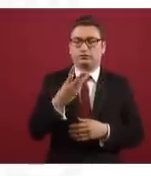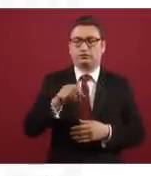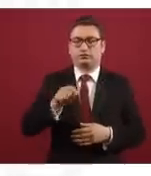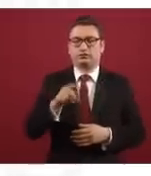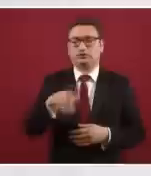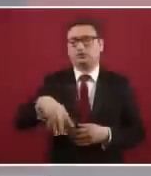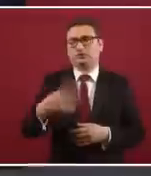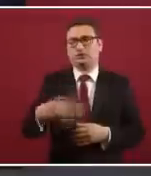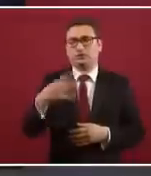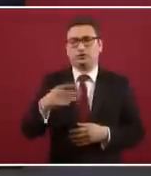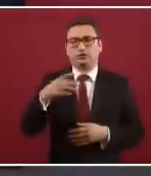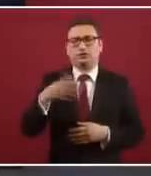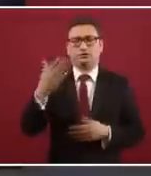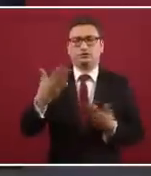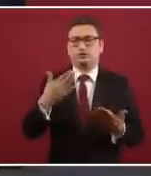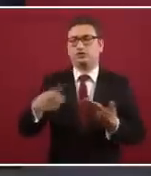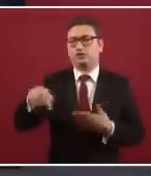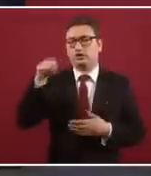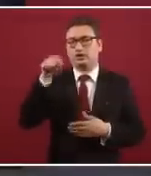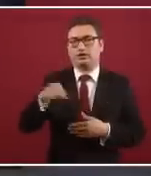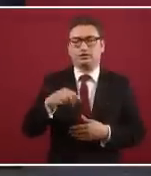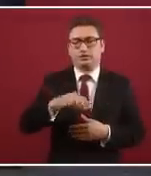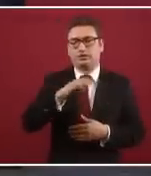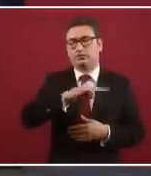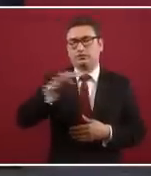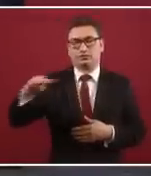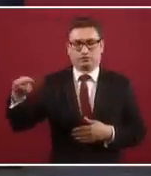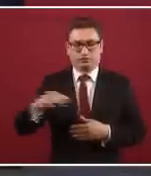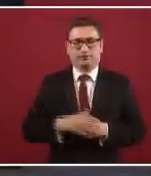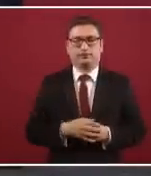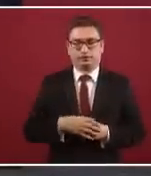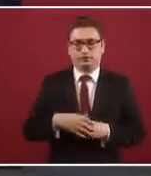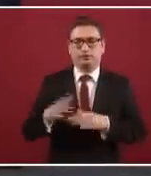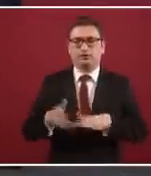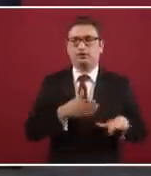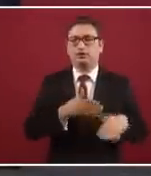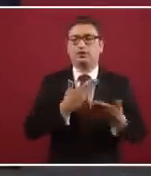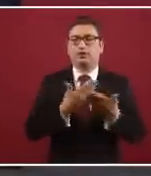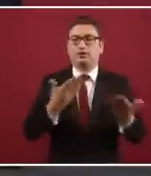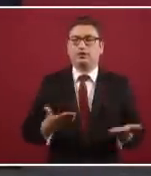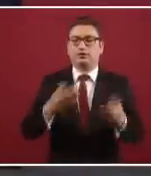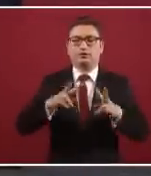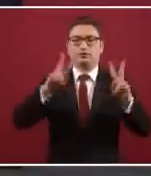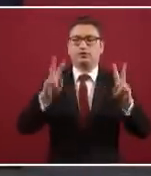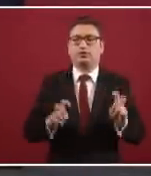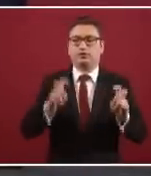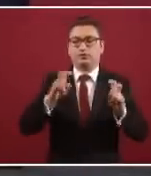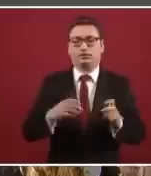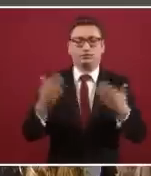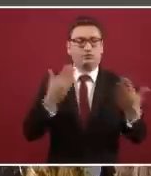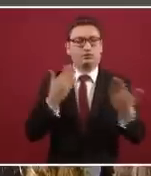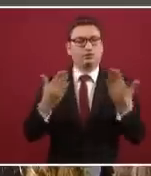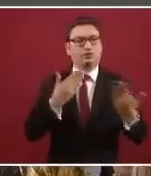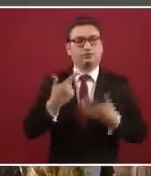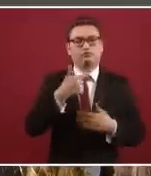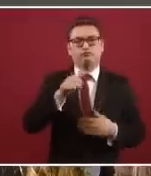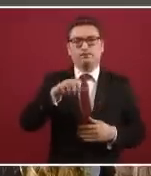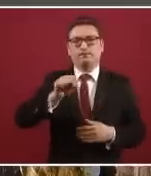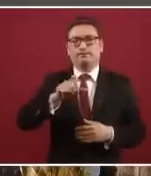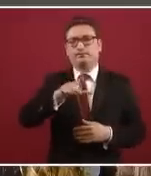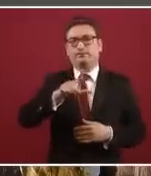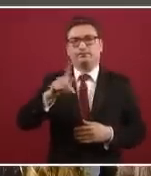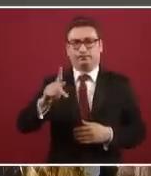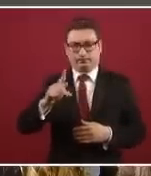14 centavos en Churumuco, Michoacán. Nos vamos al quién es quién en el gas LP. Y en